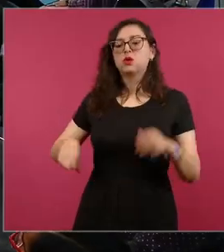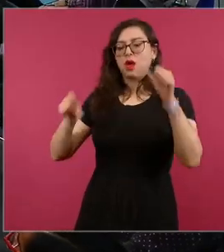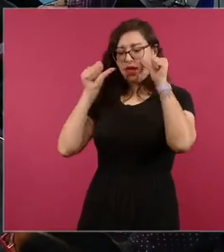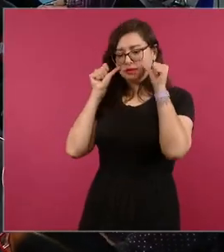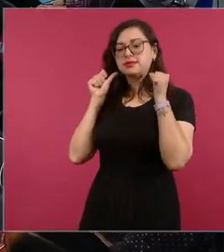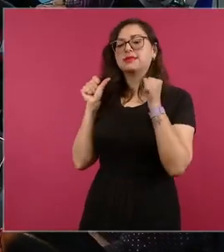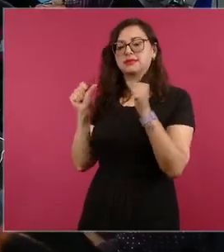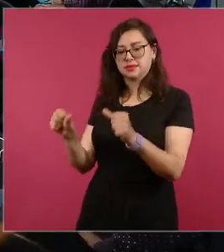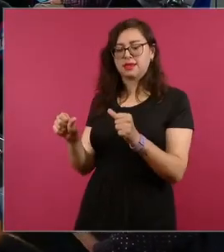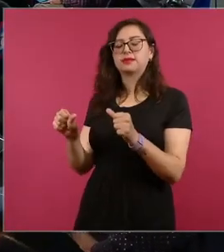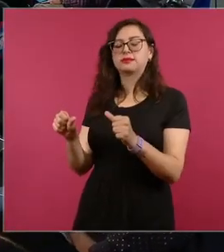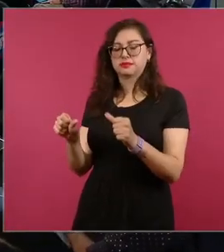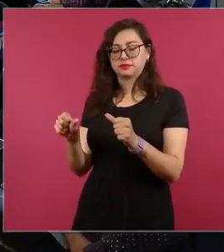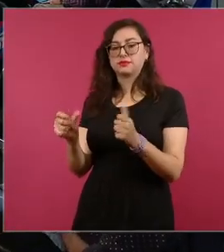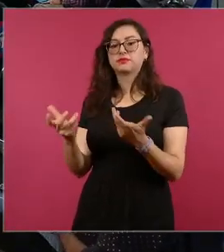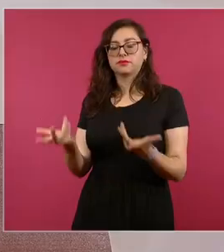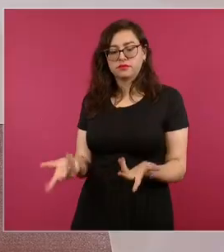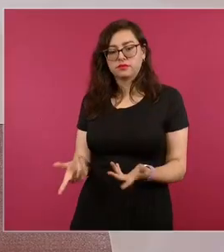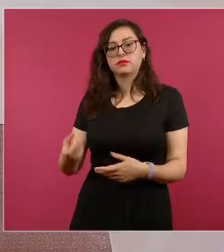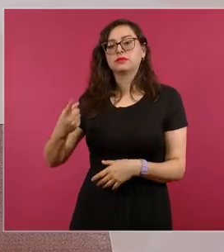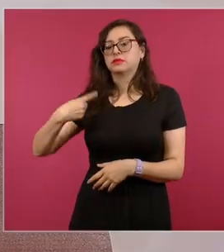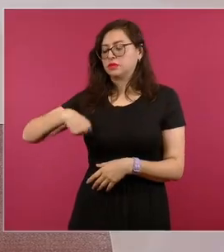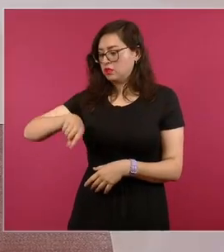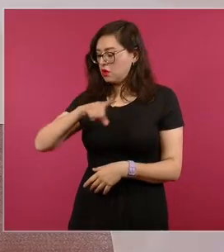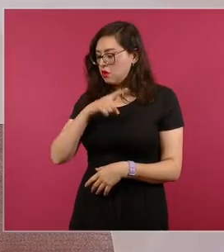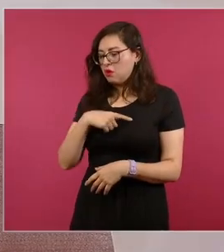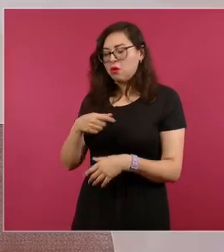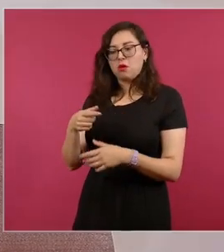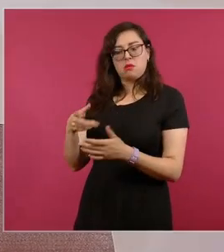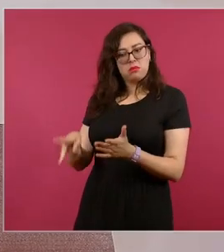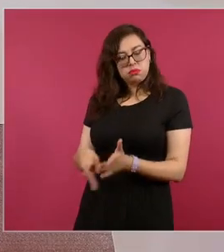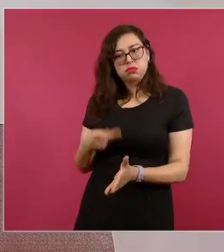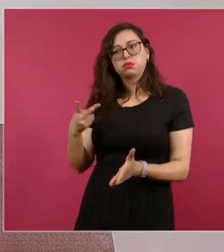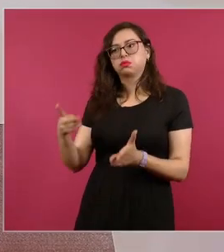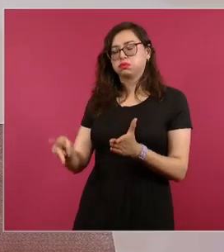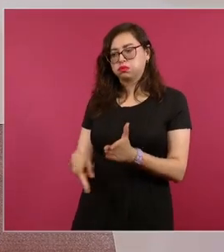porque se ha pronunciado y ha estado actuando